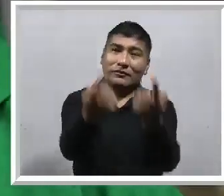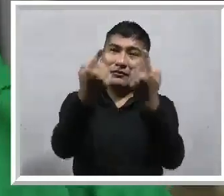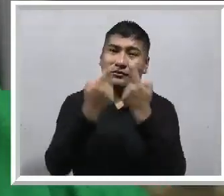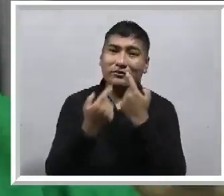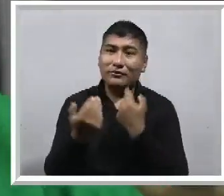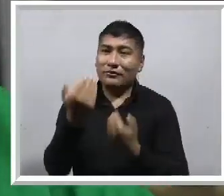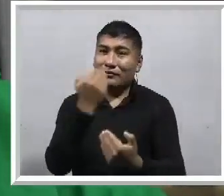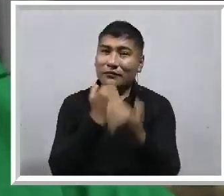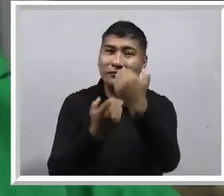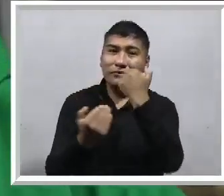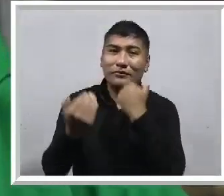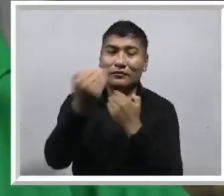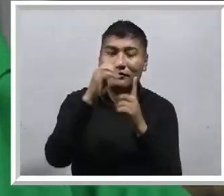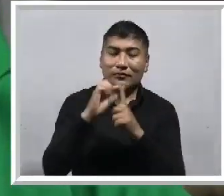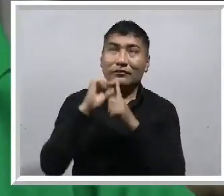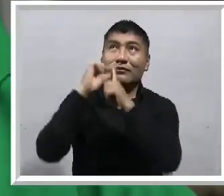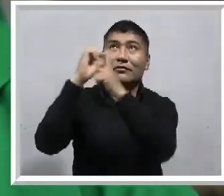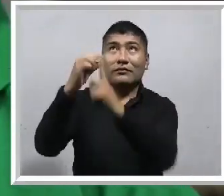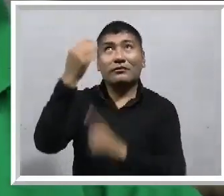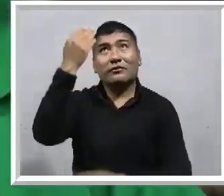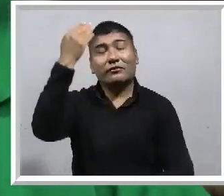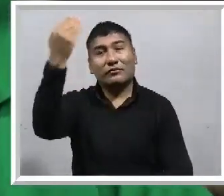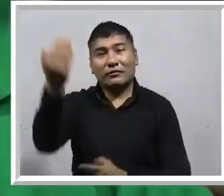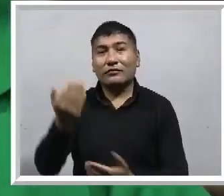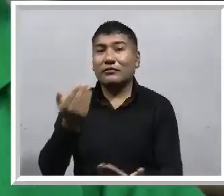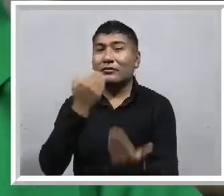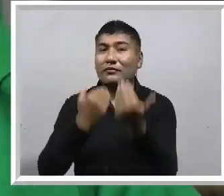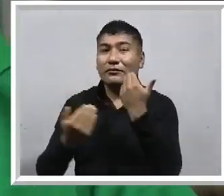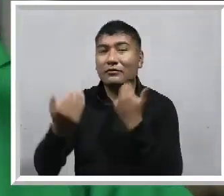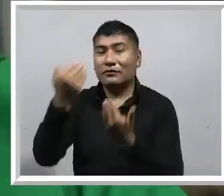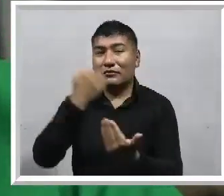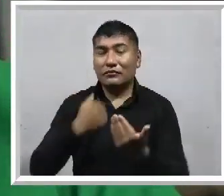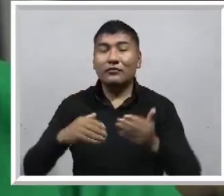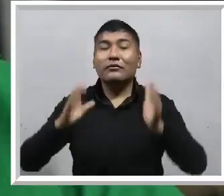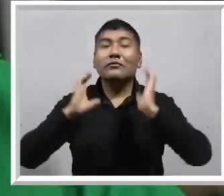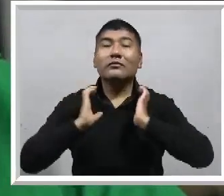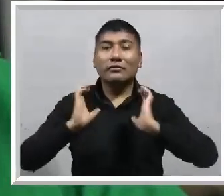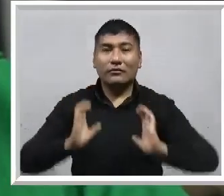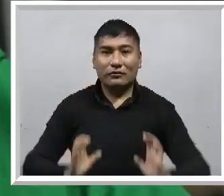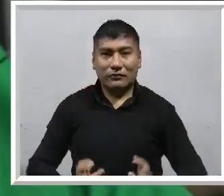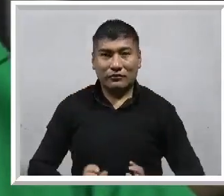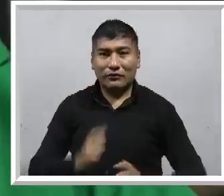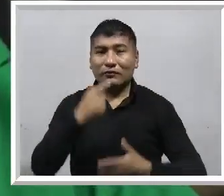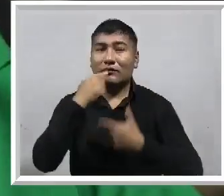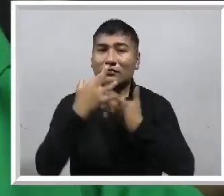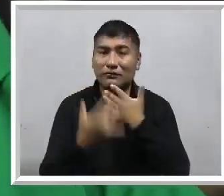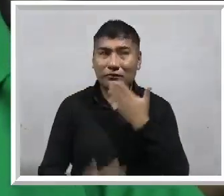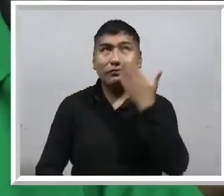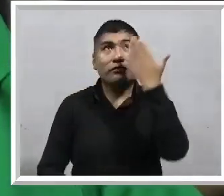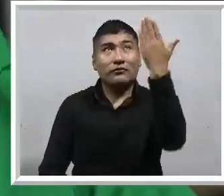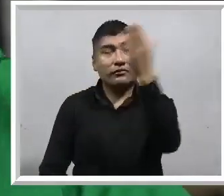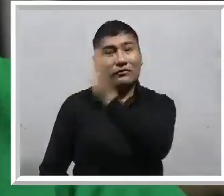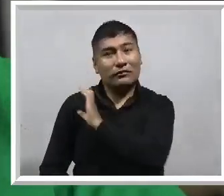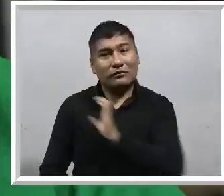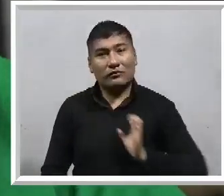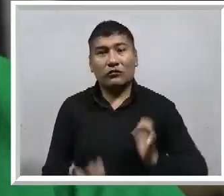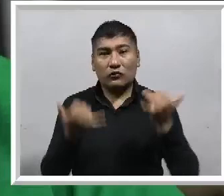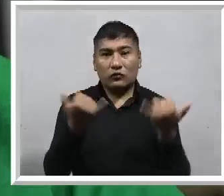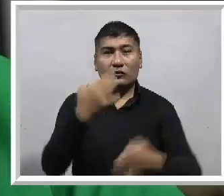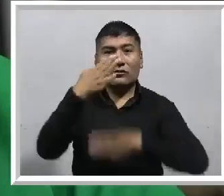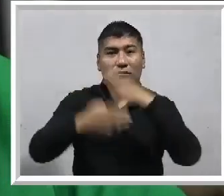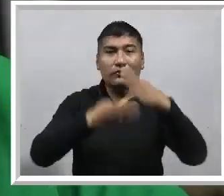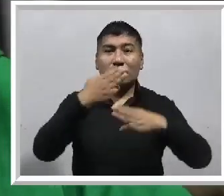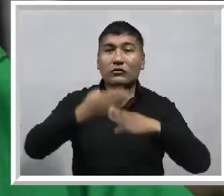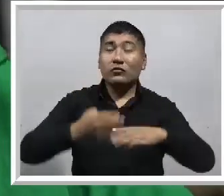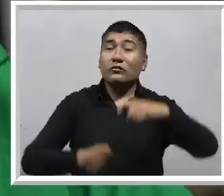alimentarse de la palabra alimentarse del cuerpo y de la sangre de Cristo hoy el mundo